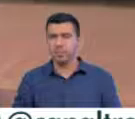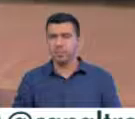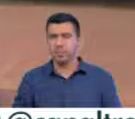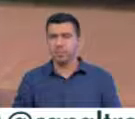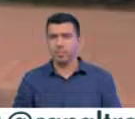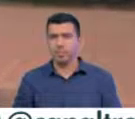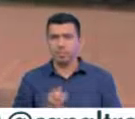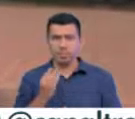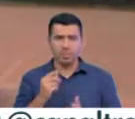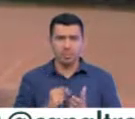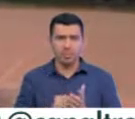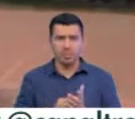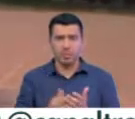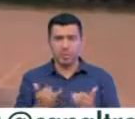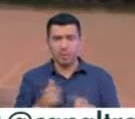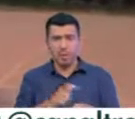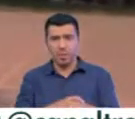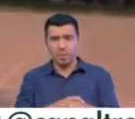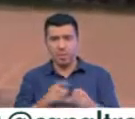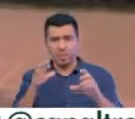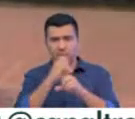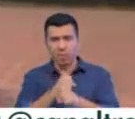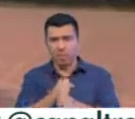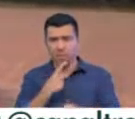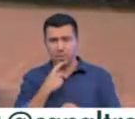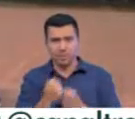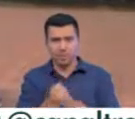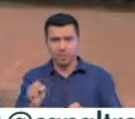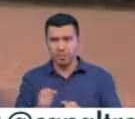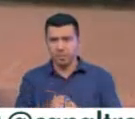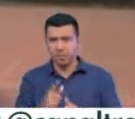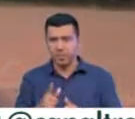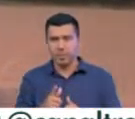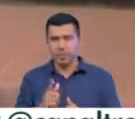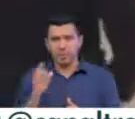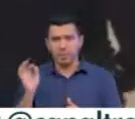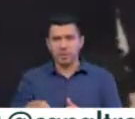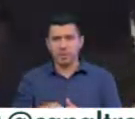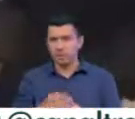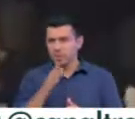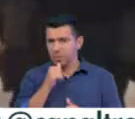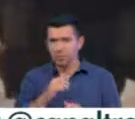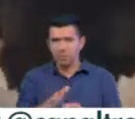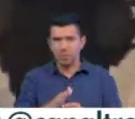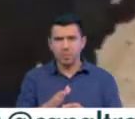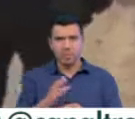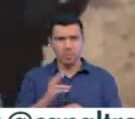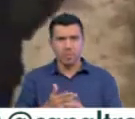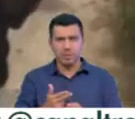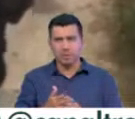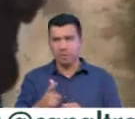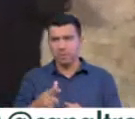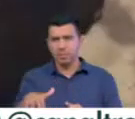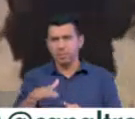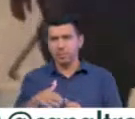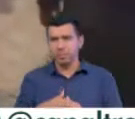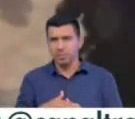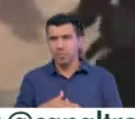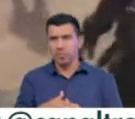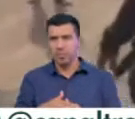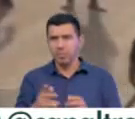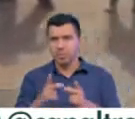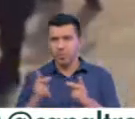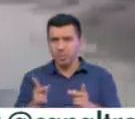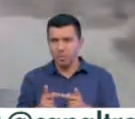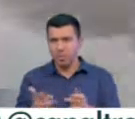Muchas veces para estas zonas, a estas horas de la noche, pues es imposible por el tema de la misma inseguridad que tiene algunos funcionarios del Estado de estar en sitios